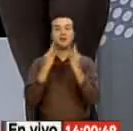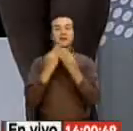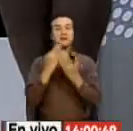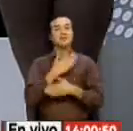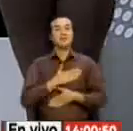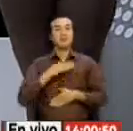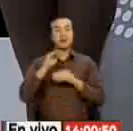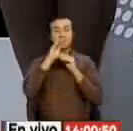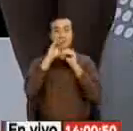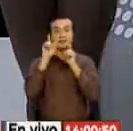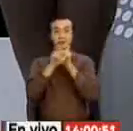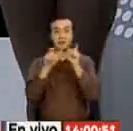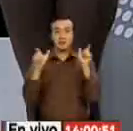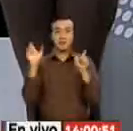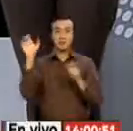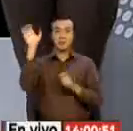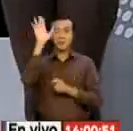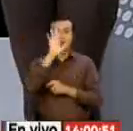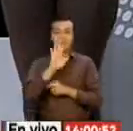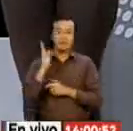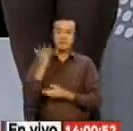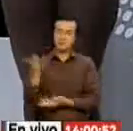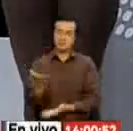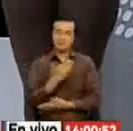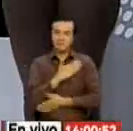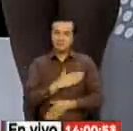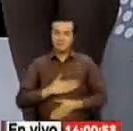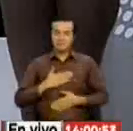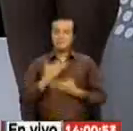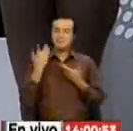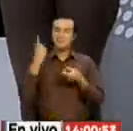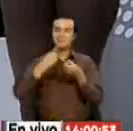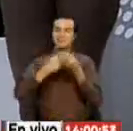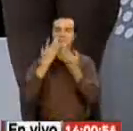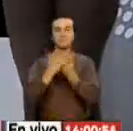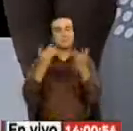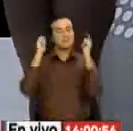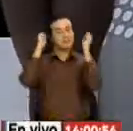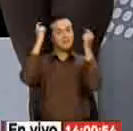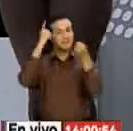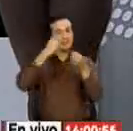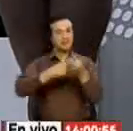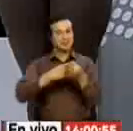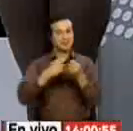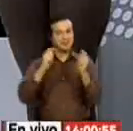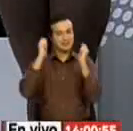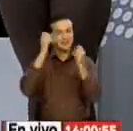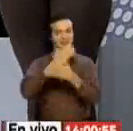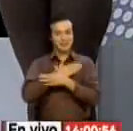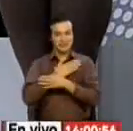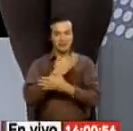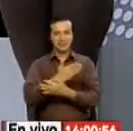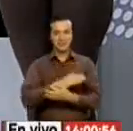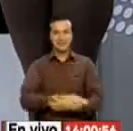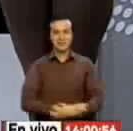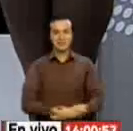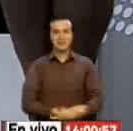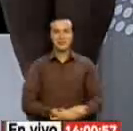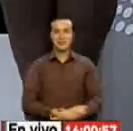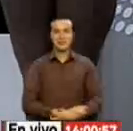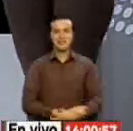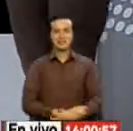todos aquellos que han venido desde otras provincias también a disfrutar de Quito. Y que viva Quito. Que viva Quito, felicidades.